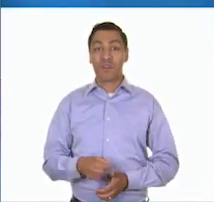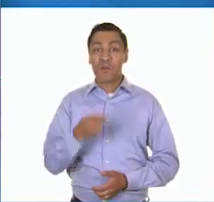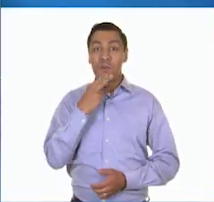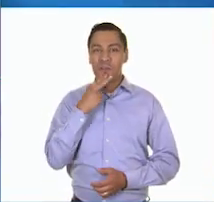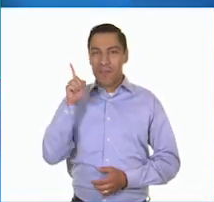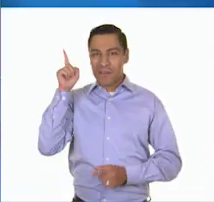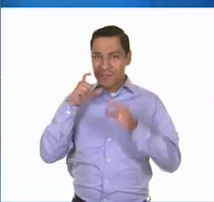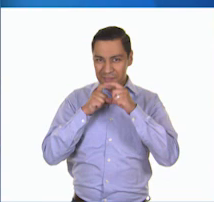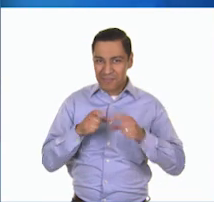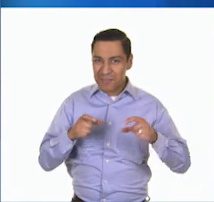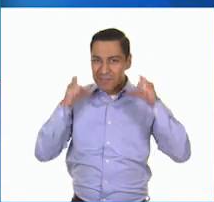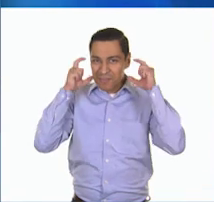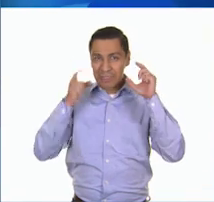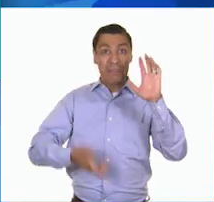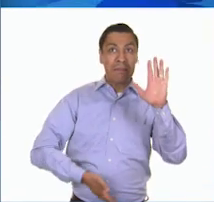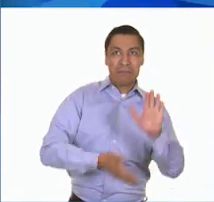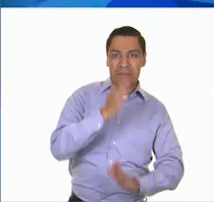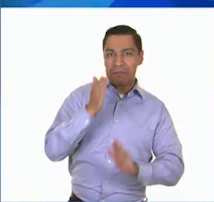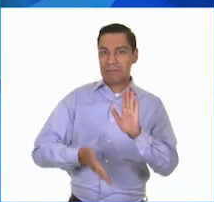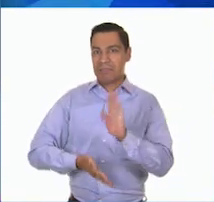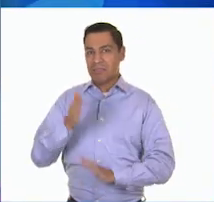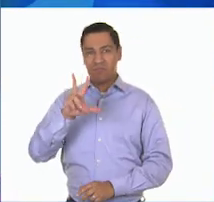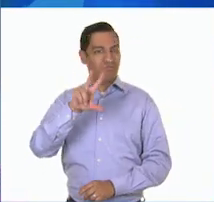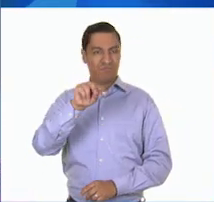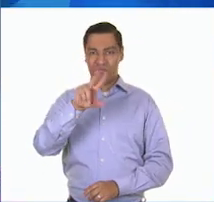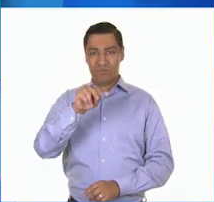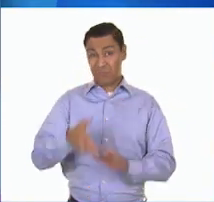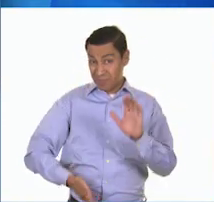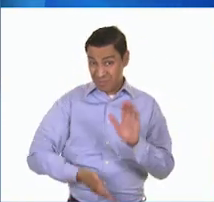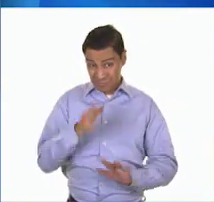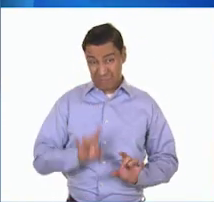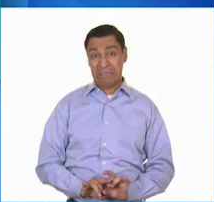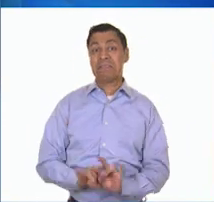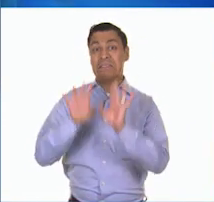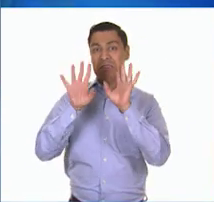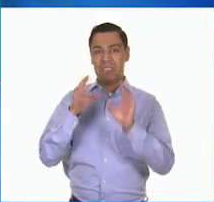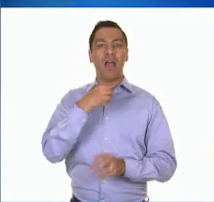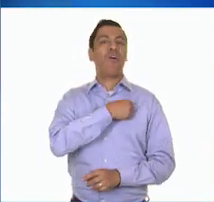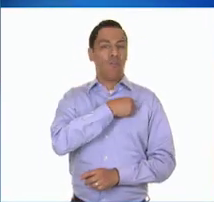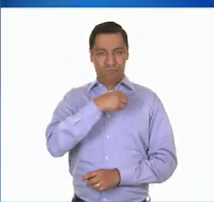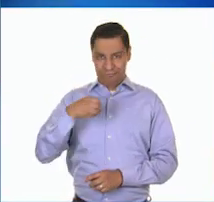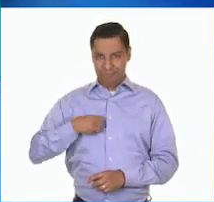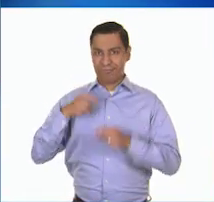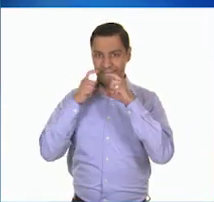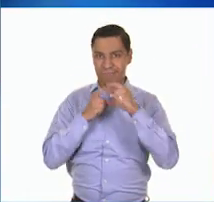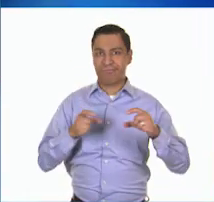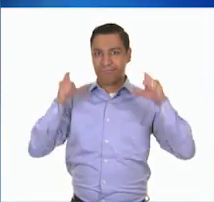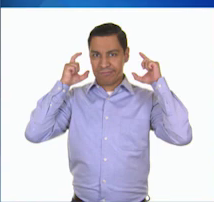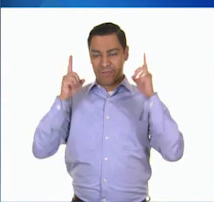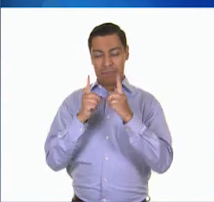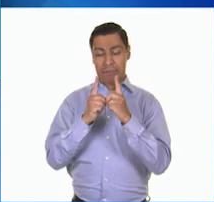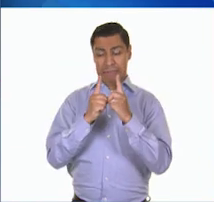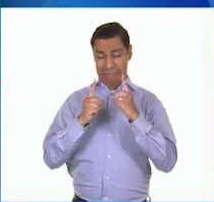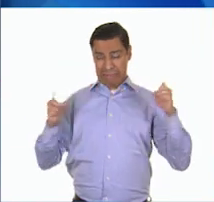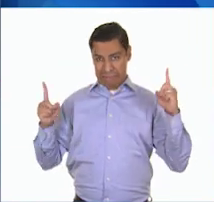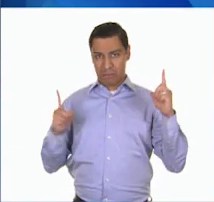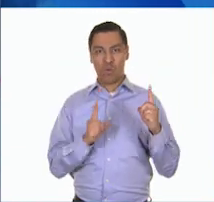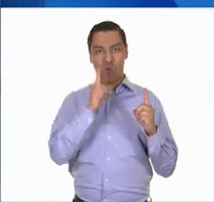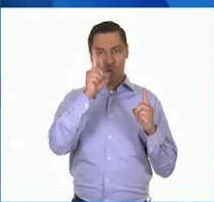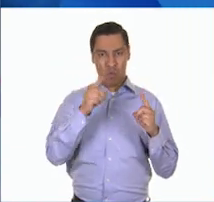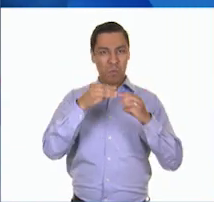Utiliza cubrebocas. No salgas de casa. Si tienes que hacerlo, recuerda que es obligatorio utilizarlo. Mantén una distancia mínima